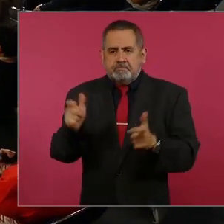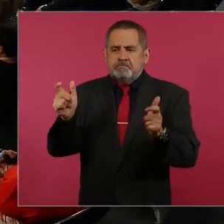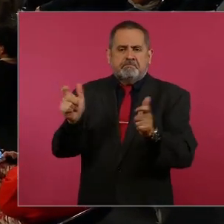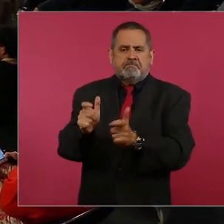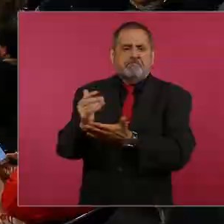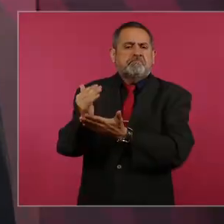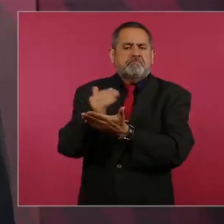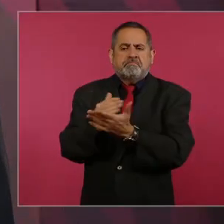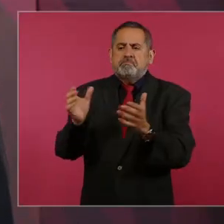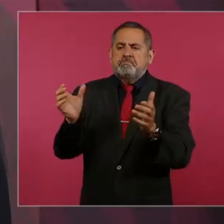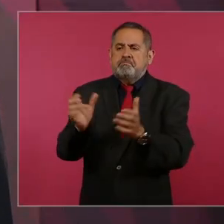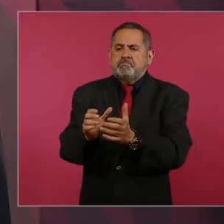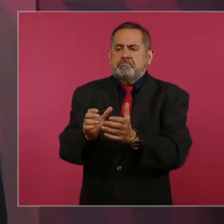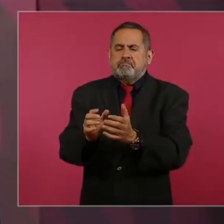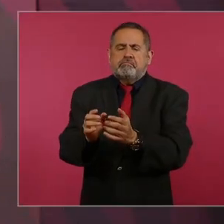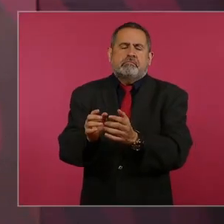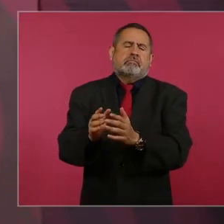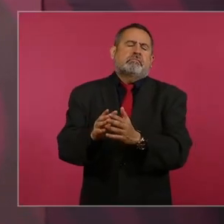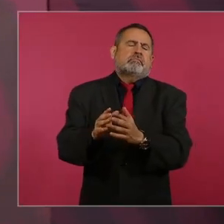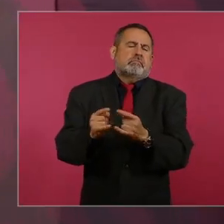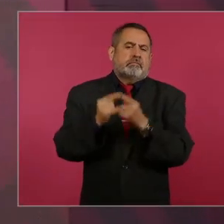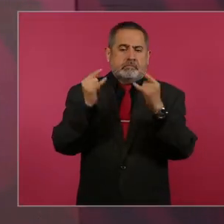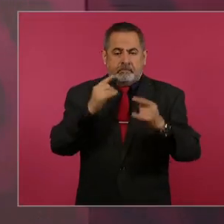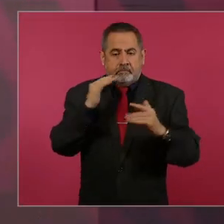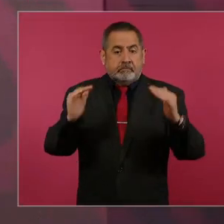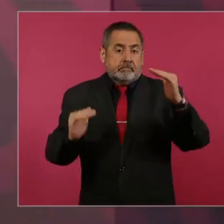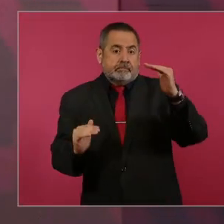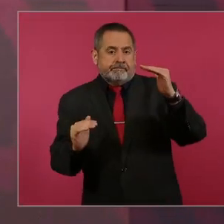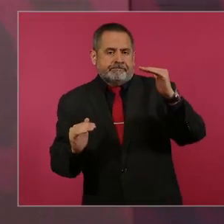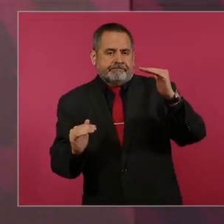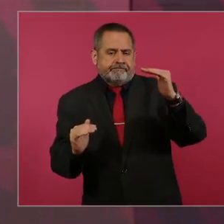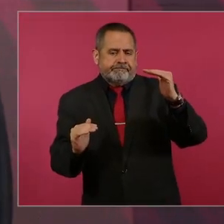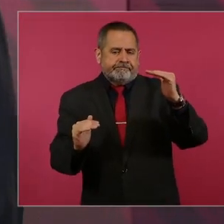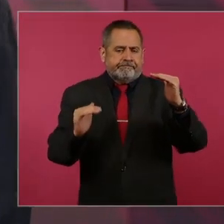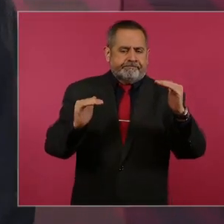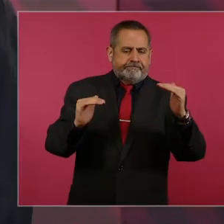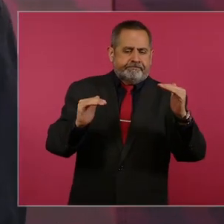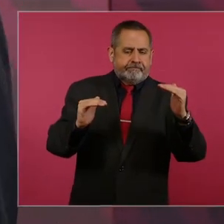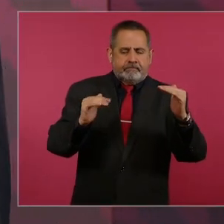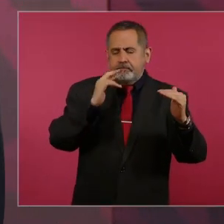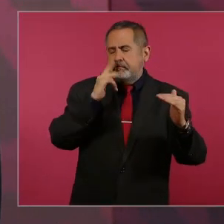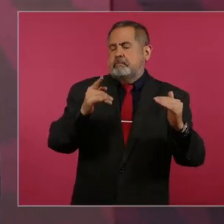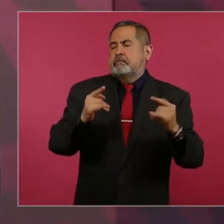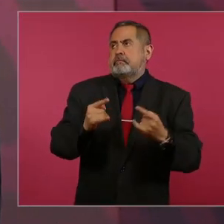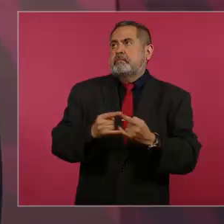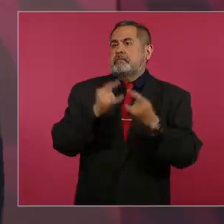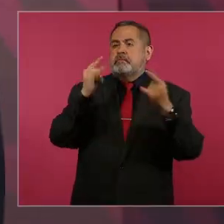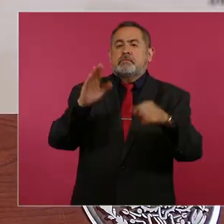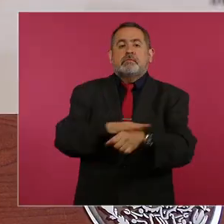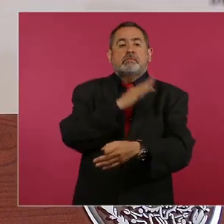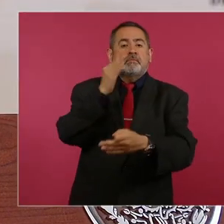una disminución de la desigualdad histórica y